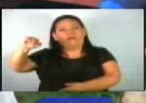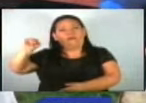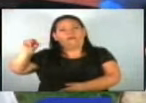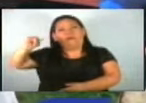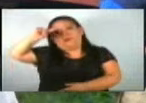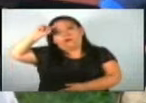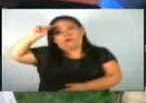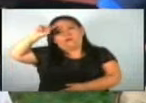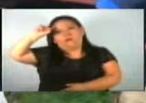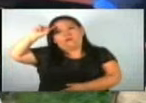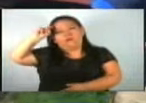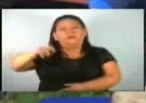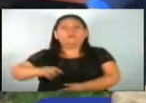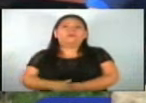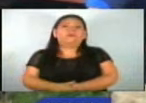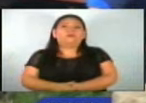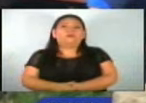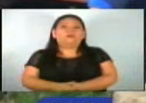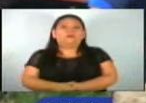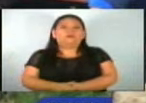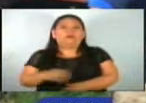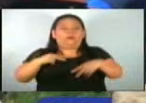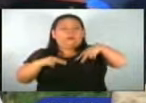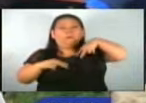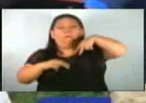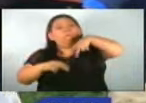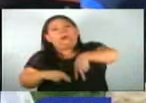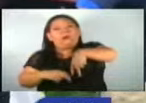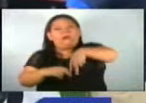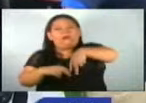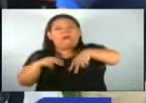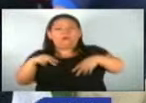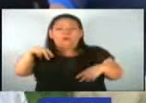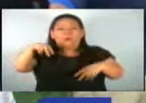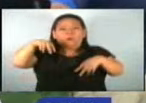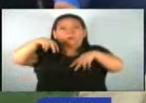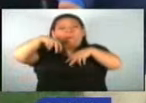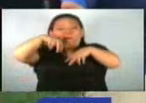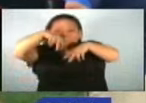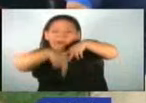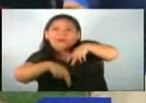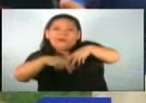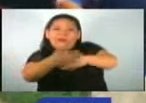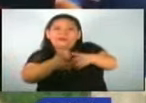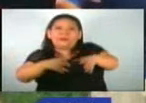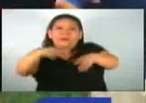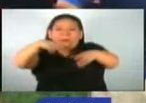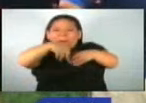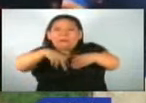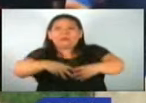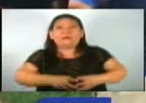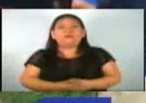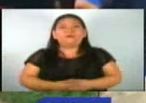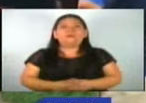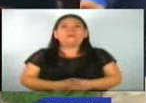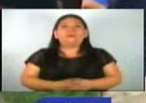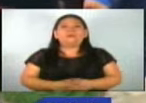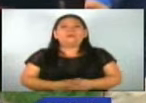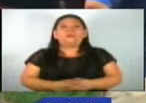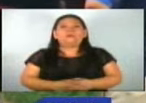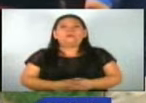está trabajando en el lugar, pero salió difícil. He trabajado con equipo hidráulico, con equipo eléctrico para